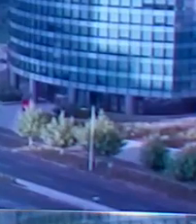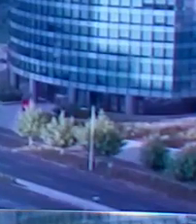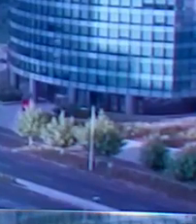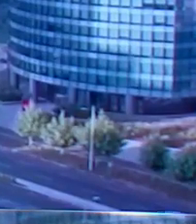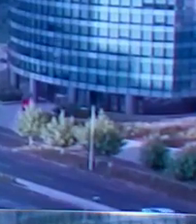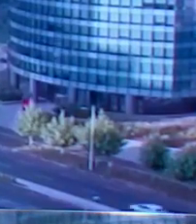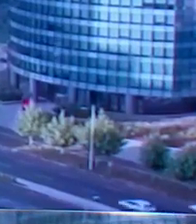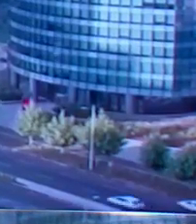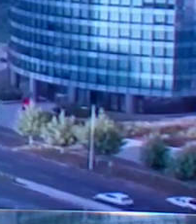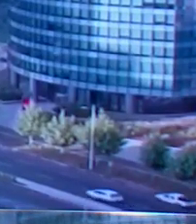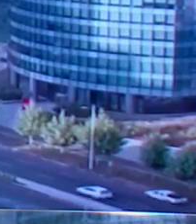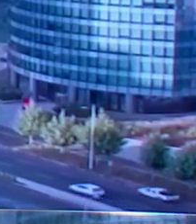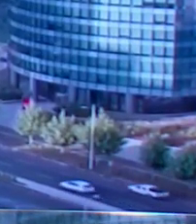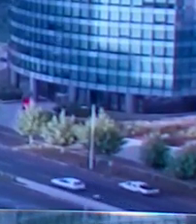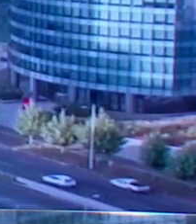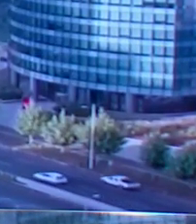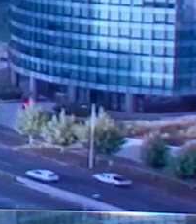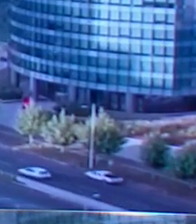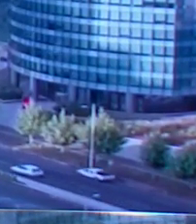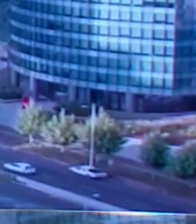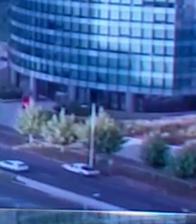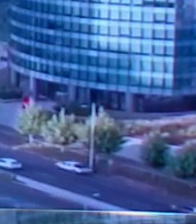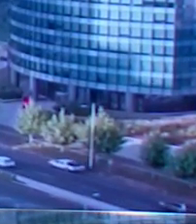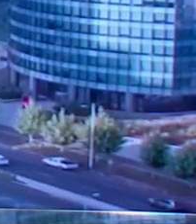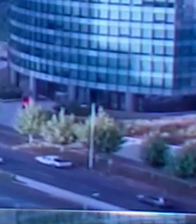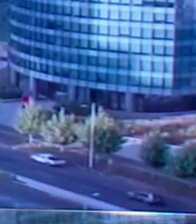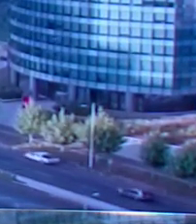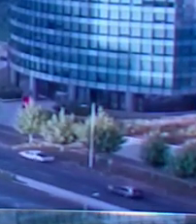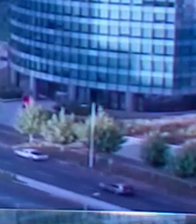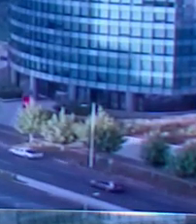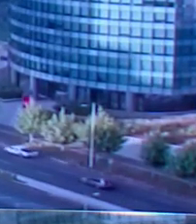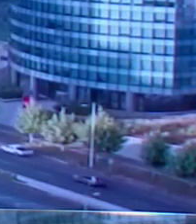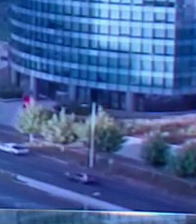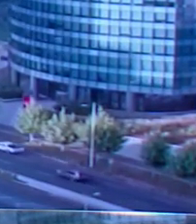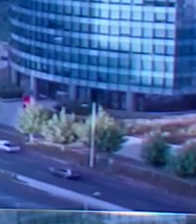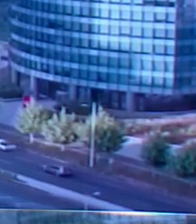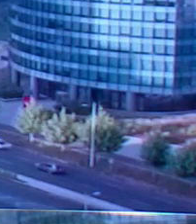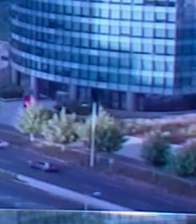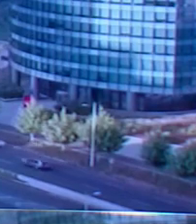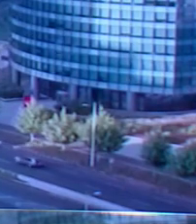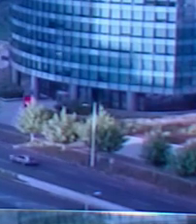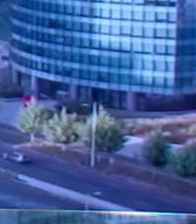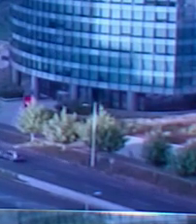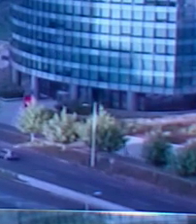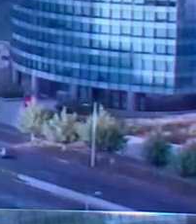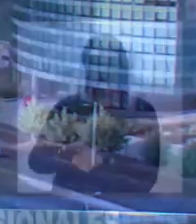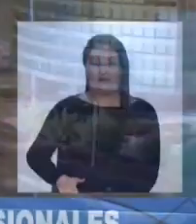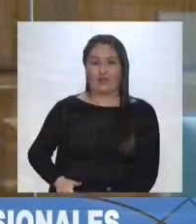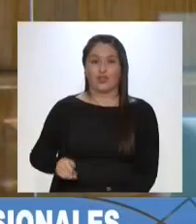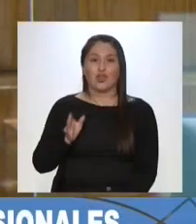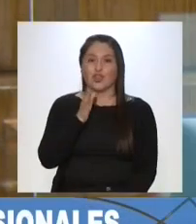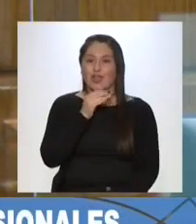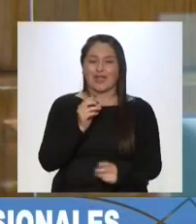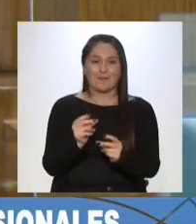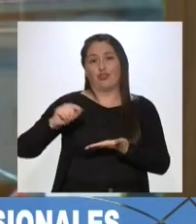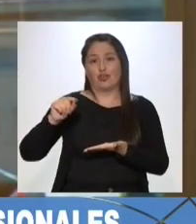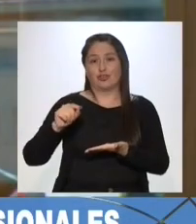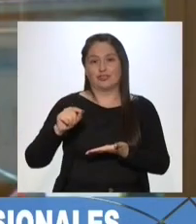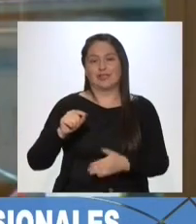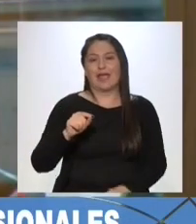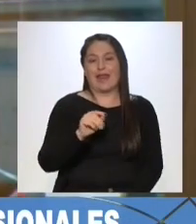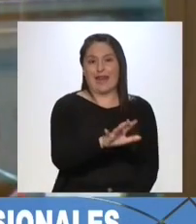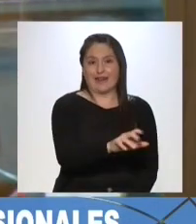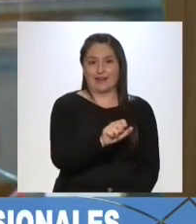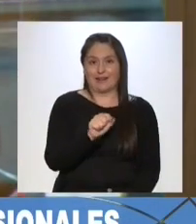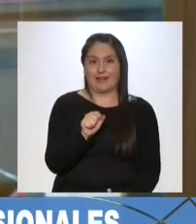Y por un voto, el Senado rechazó ayer la idea de legislar el proyecto del cuarto retiro de 10% de los fondos previsionales, el que pasa a comisión mixta para